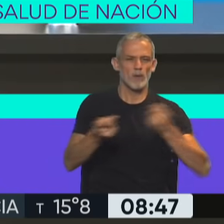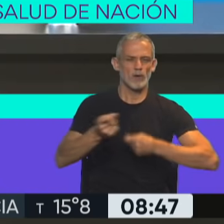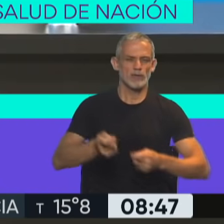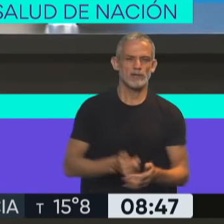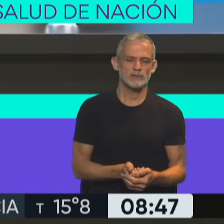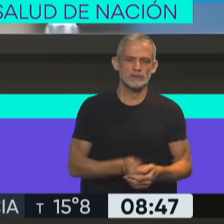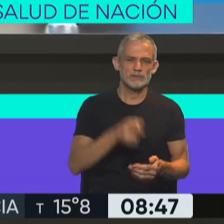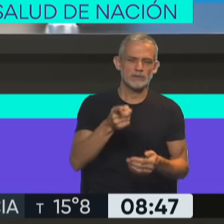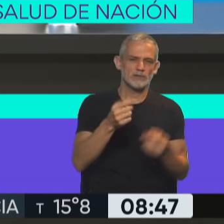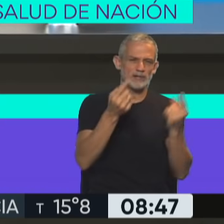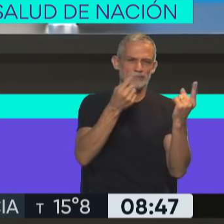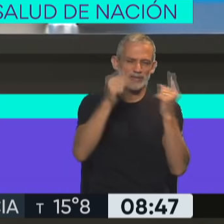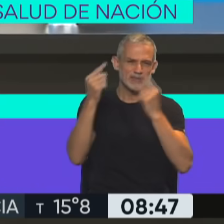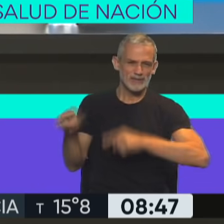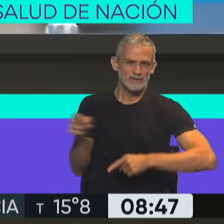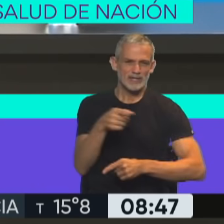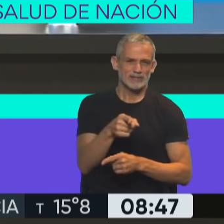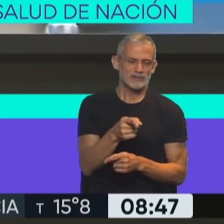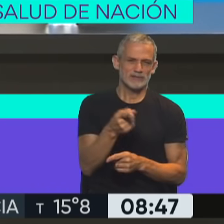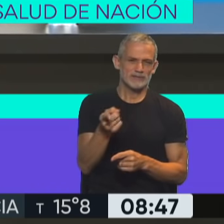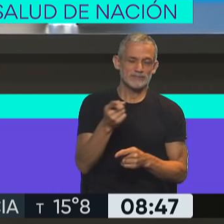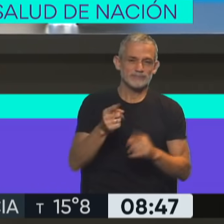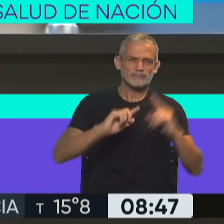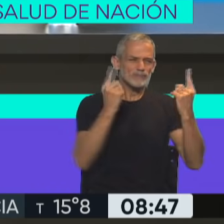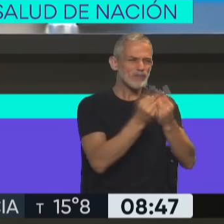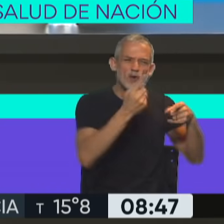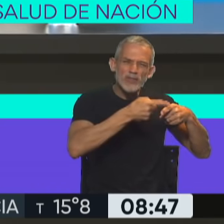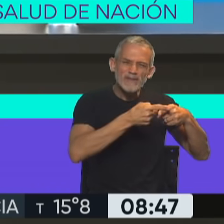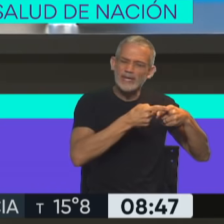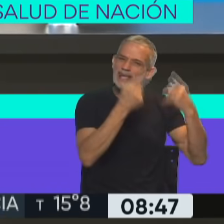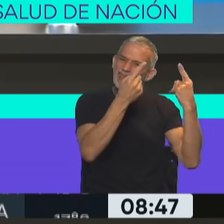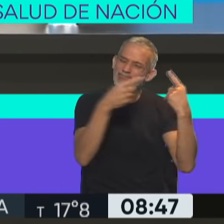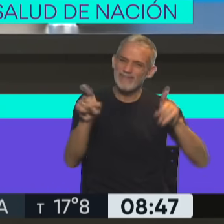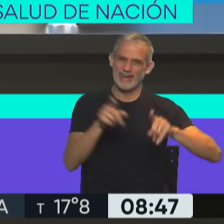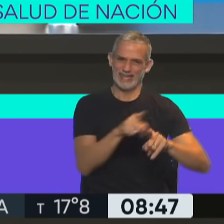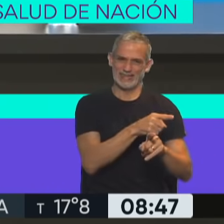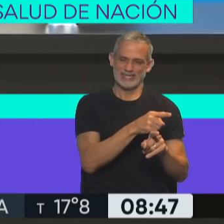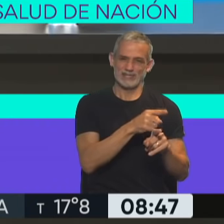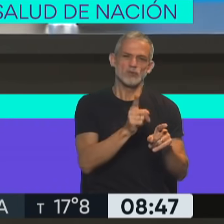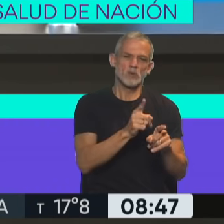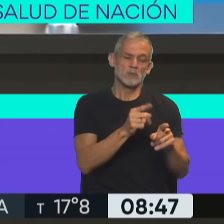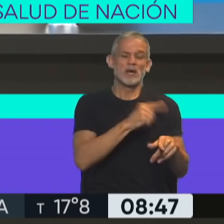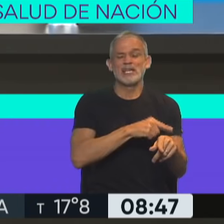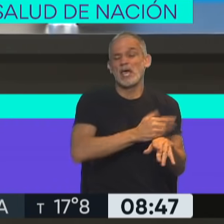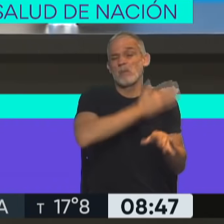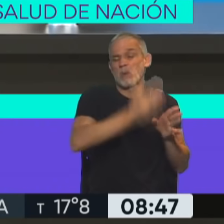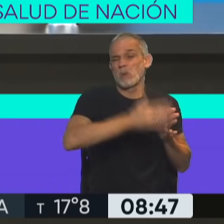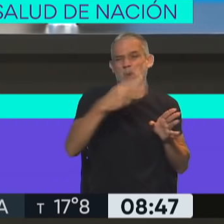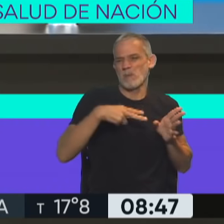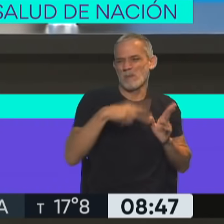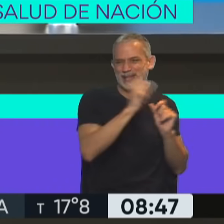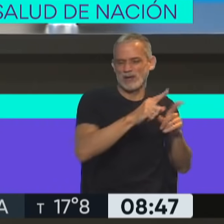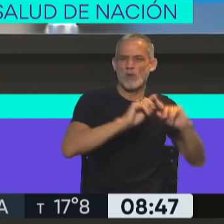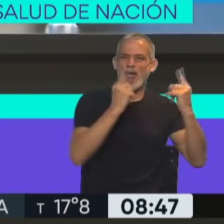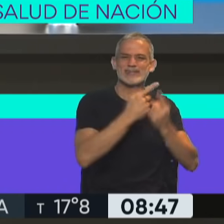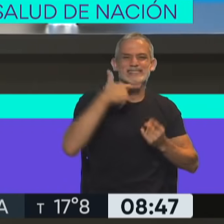Lo diferenciamos de lo que significan los salones de fiestas, que son eventos más esporádicos, particulares. Los